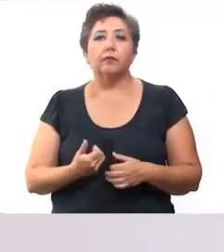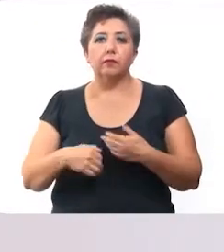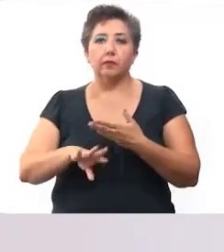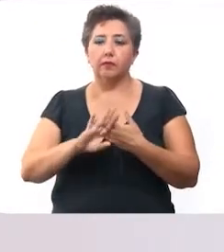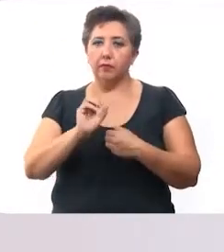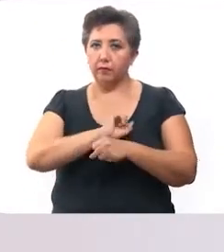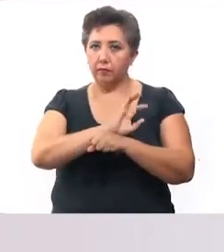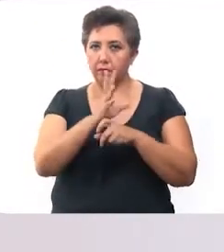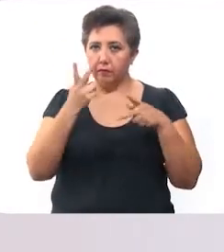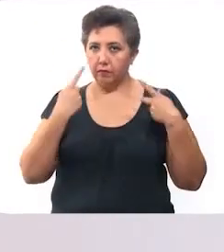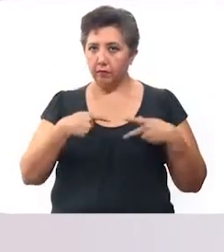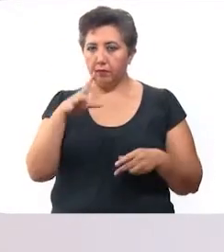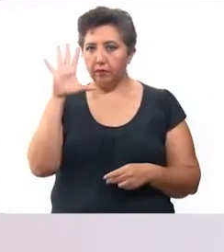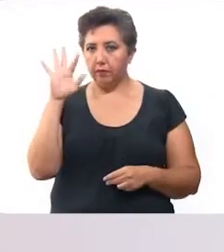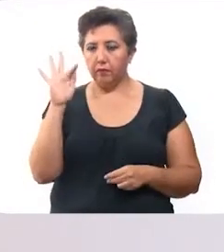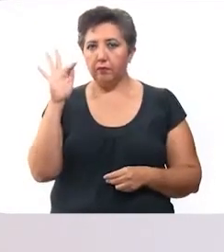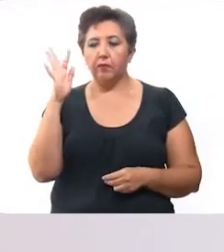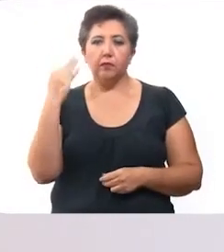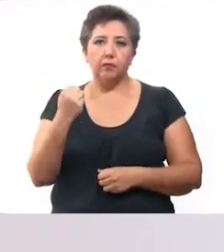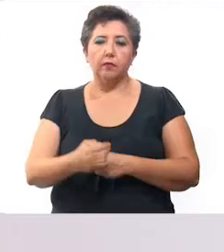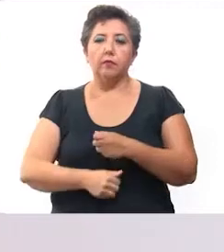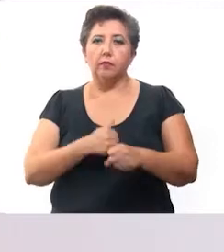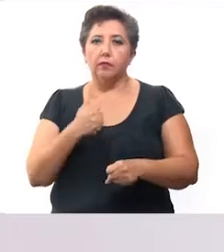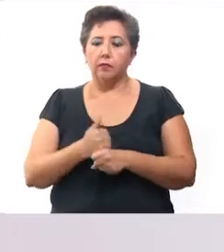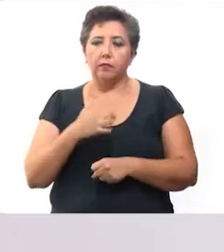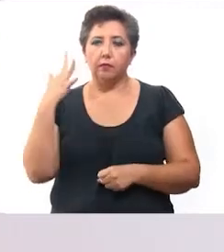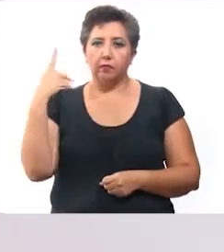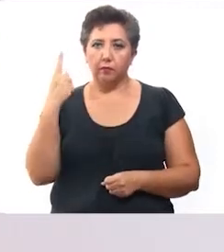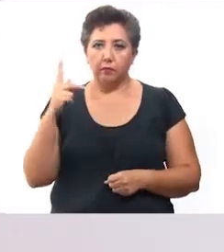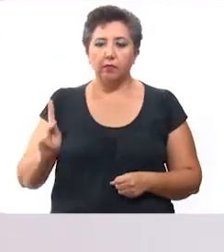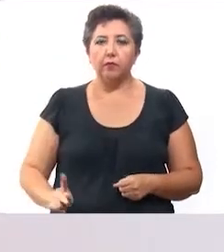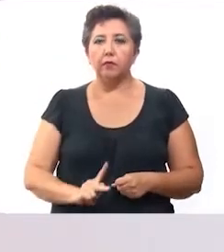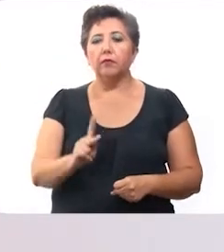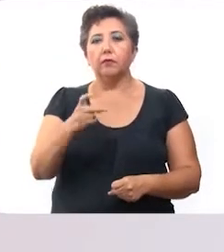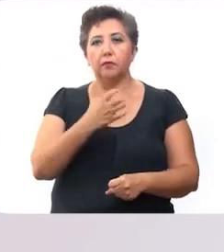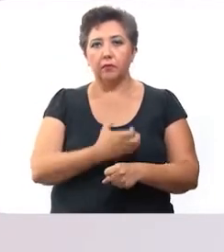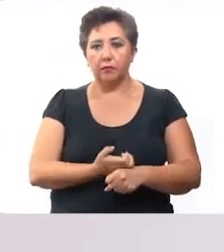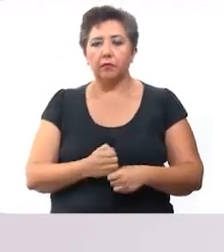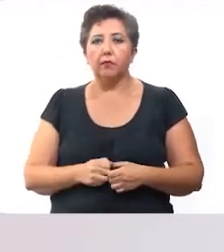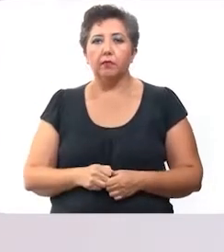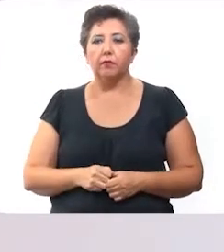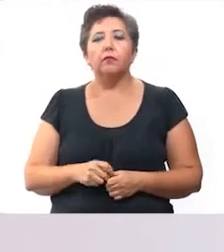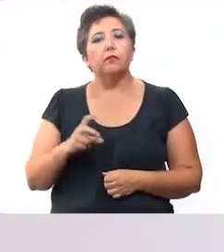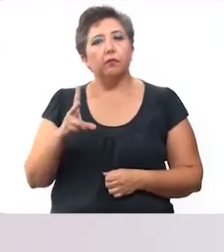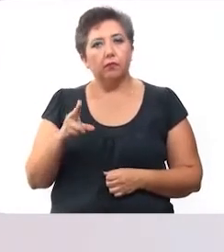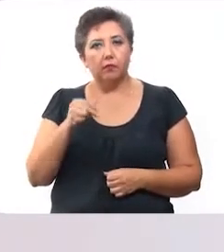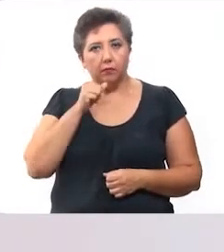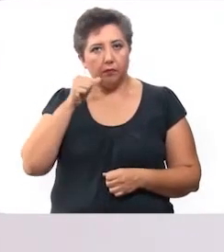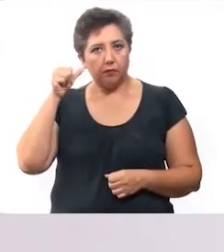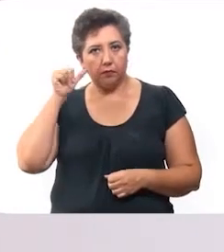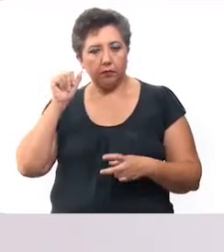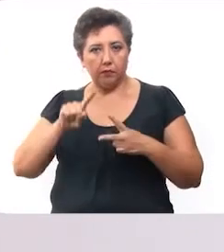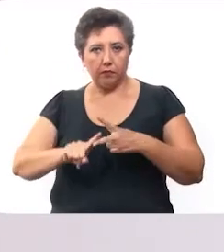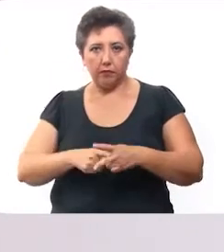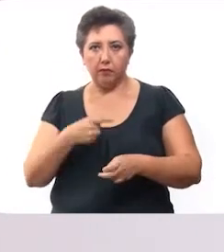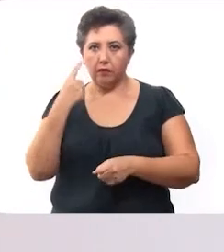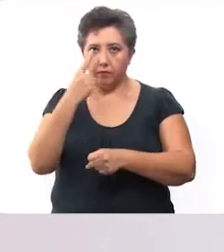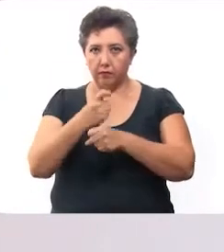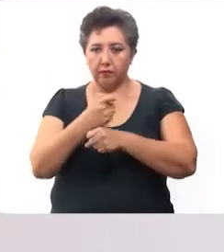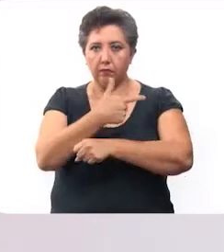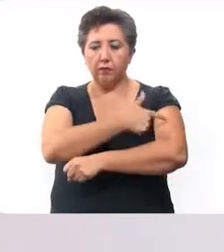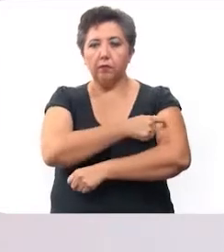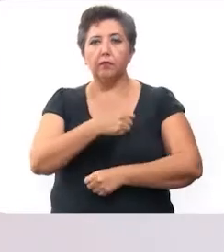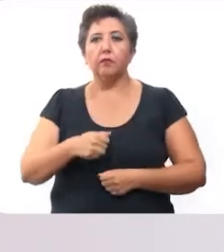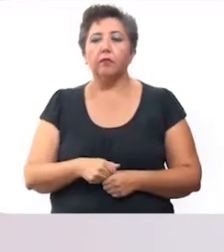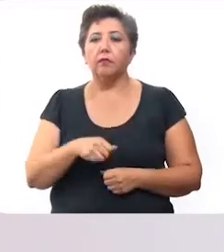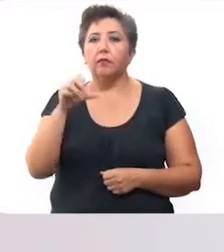contra el coronavirus a personas de 40 a 49 años de 51 municipios del estado. También ayer inició la administración de la primera dosis